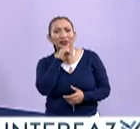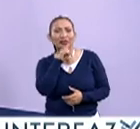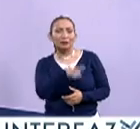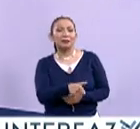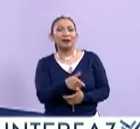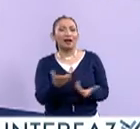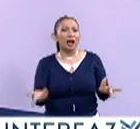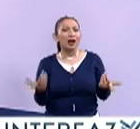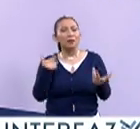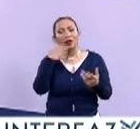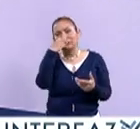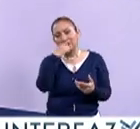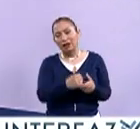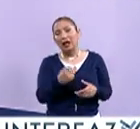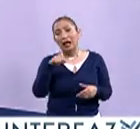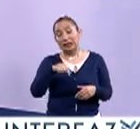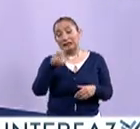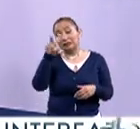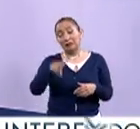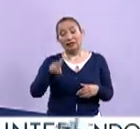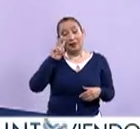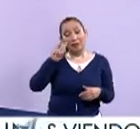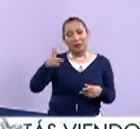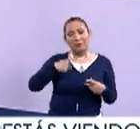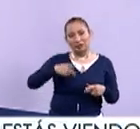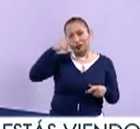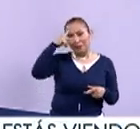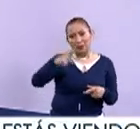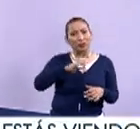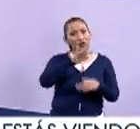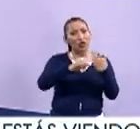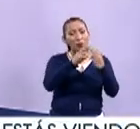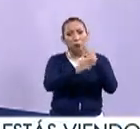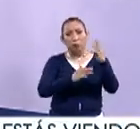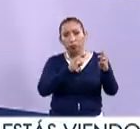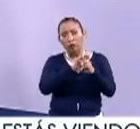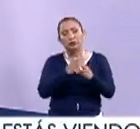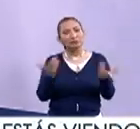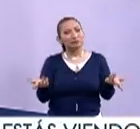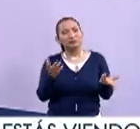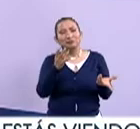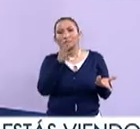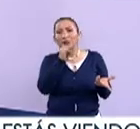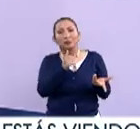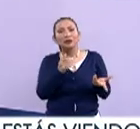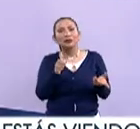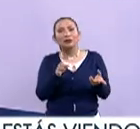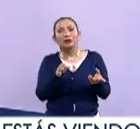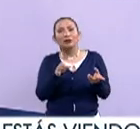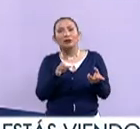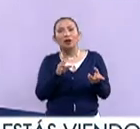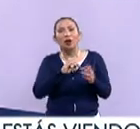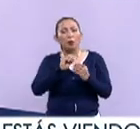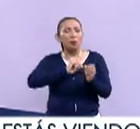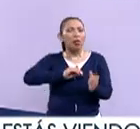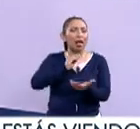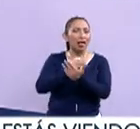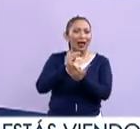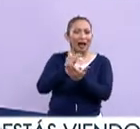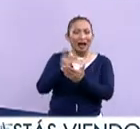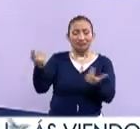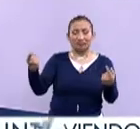también tristeza, esta realidad de los mexicanos y de todo el mundo que no podemos estar dejando a un lado,